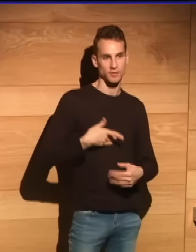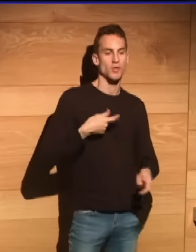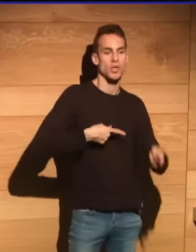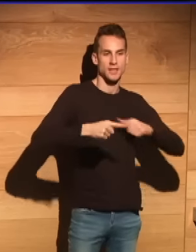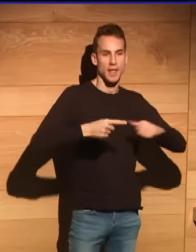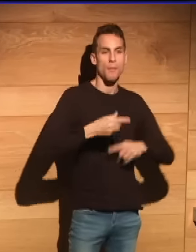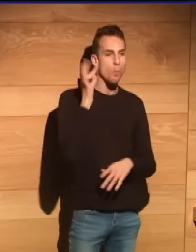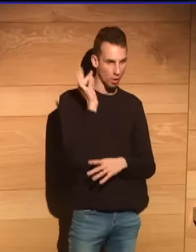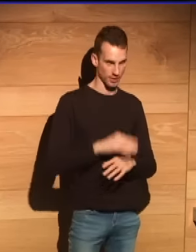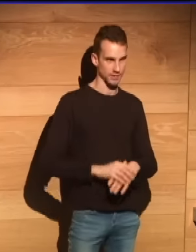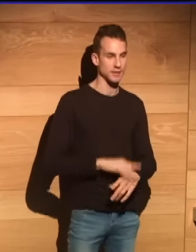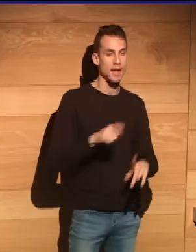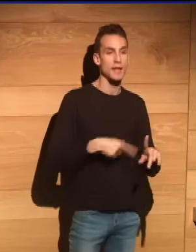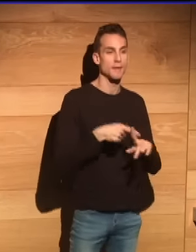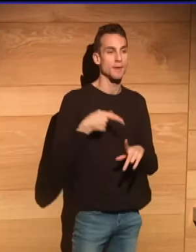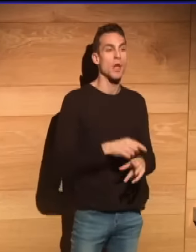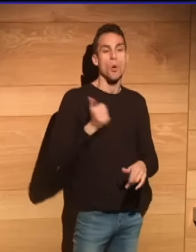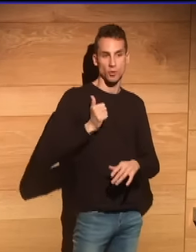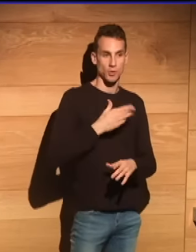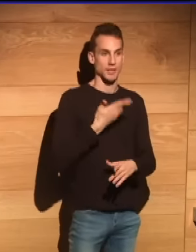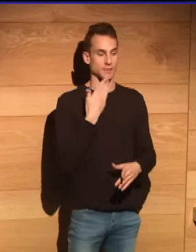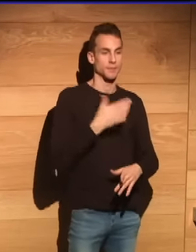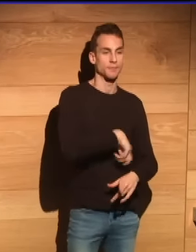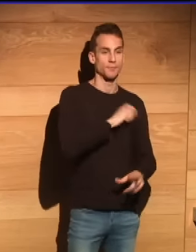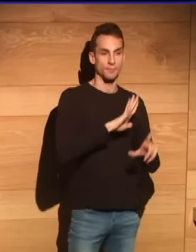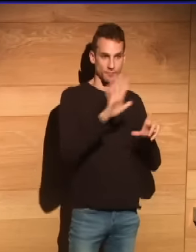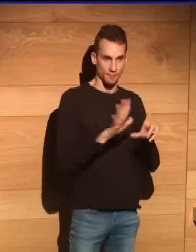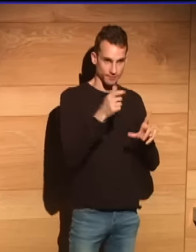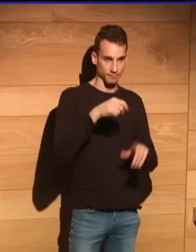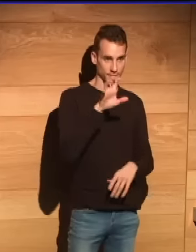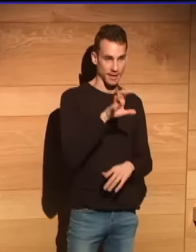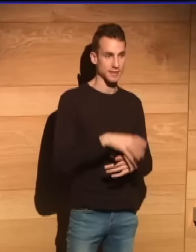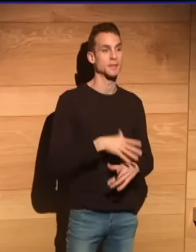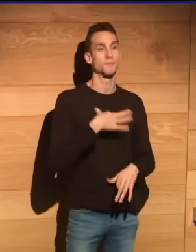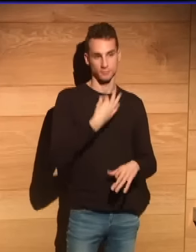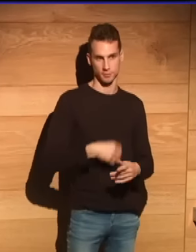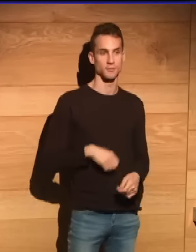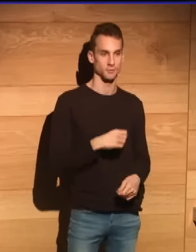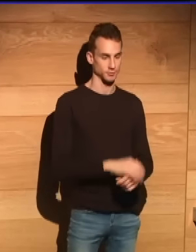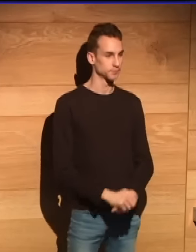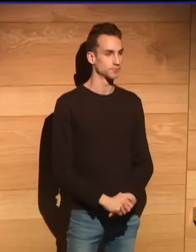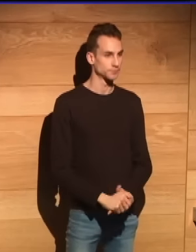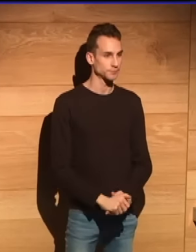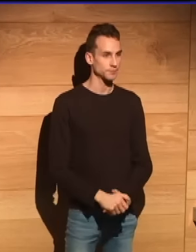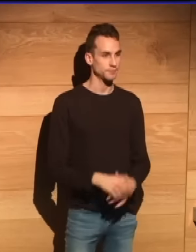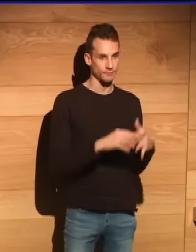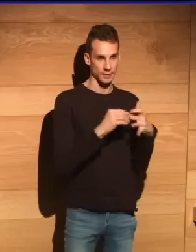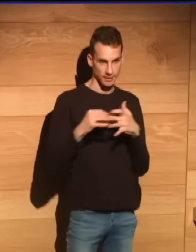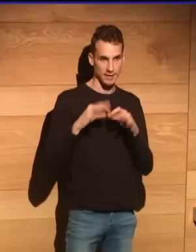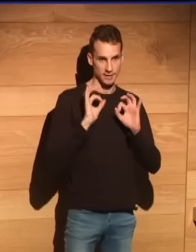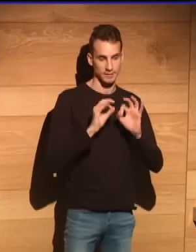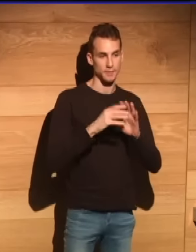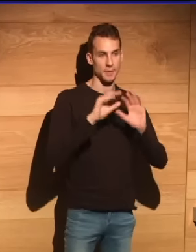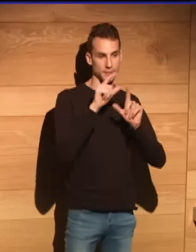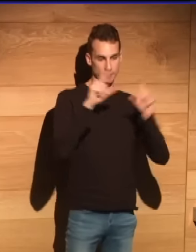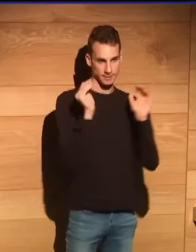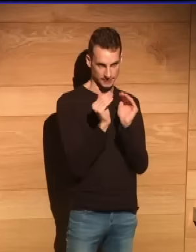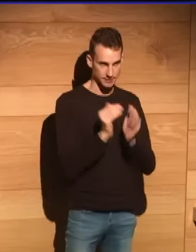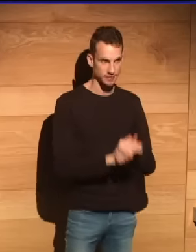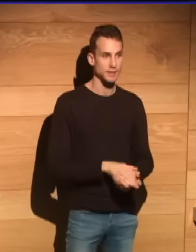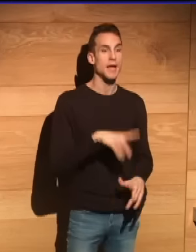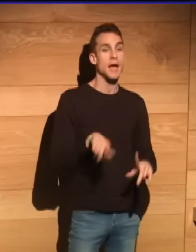grandes oportunidades como país y tenemos grandes retos, ¿no? En ese sentido, decías tú de que, evidentemente, la economía del futuro es una economía